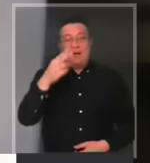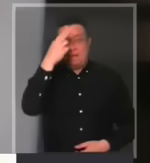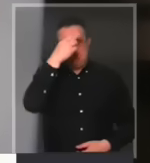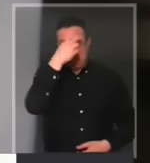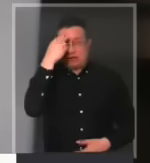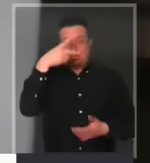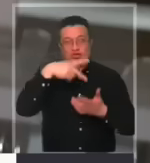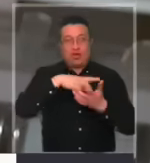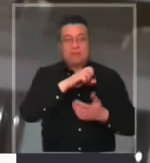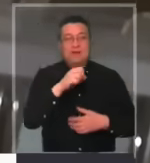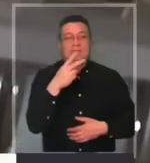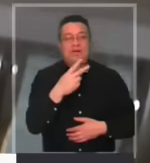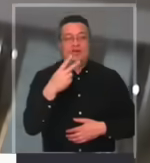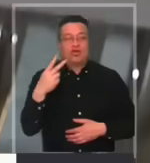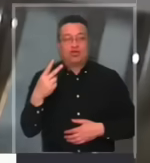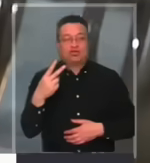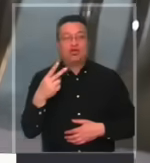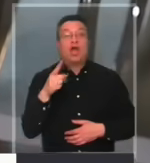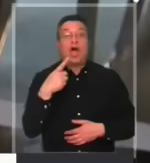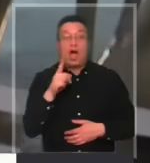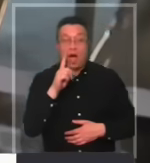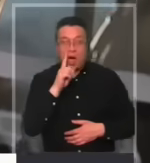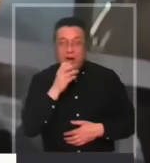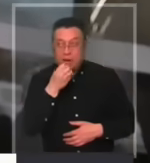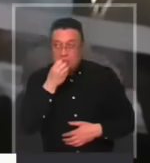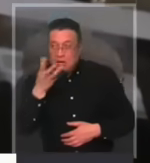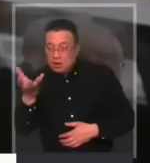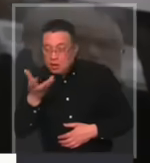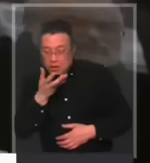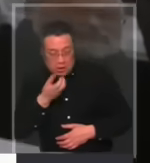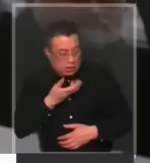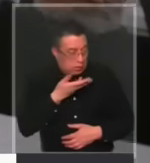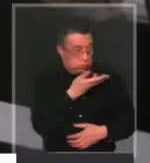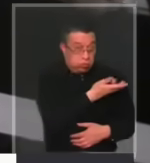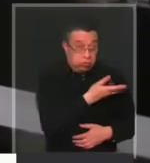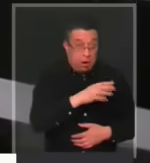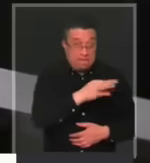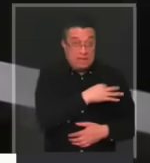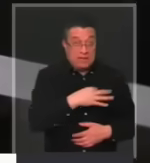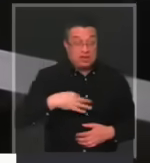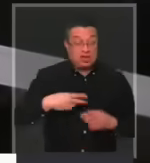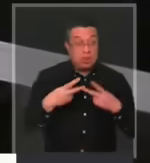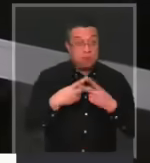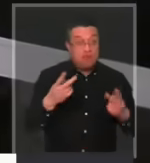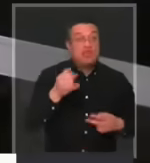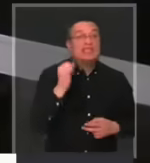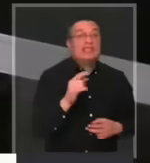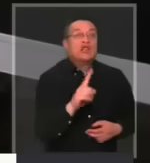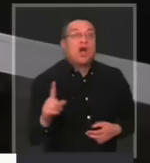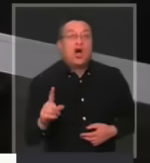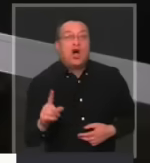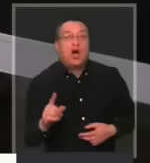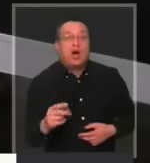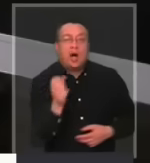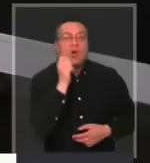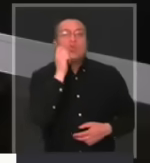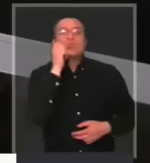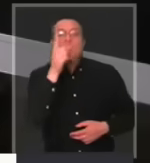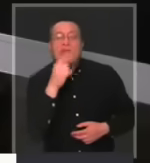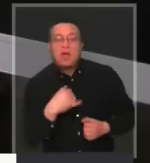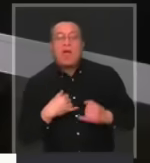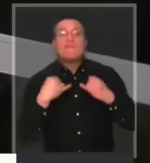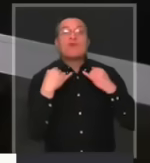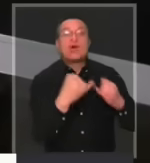2022. ¿Existió una revelación de secreto desde el Ministerio Público a una de las partes? ¿Qué tipo de información